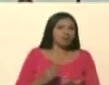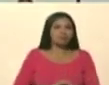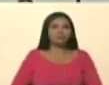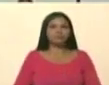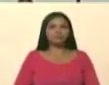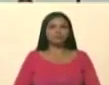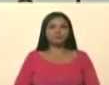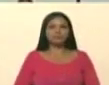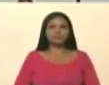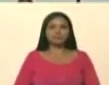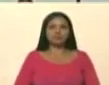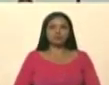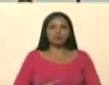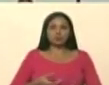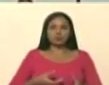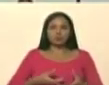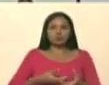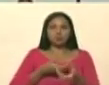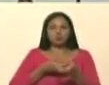con un chorro